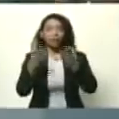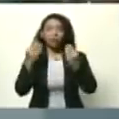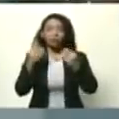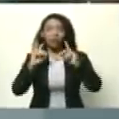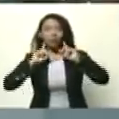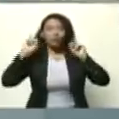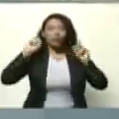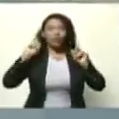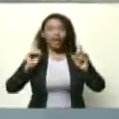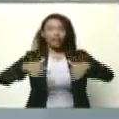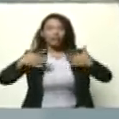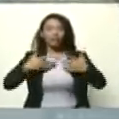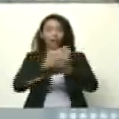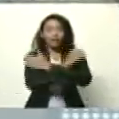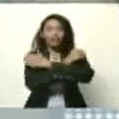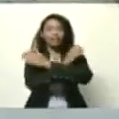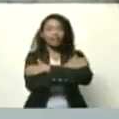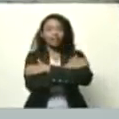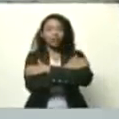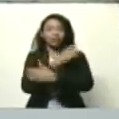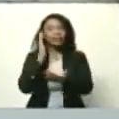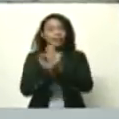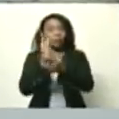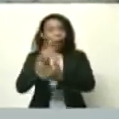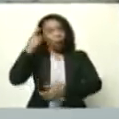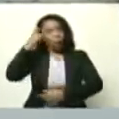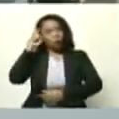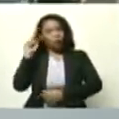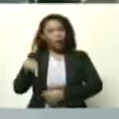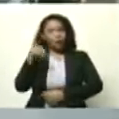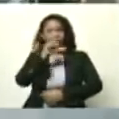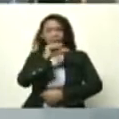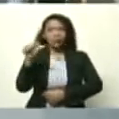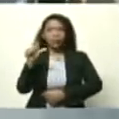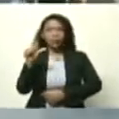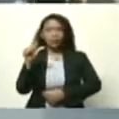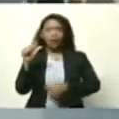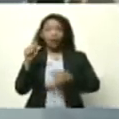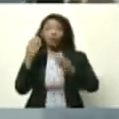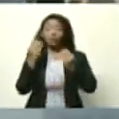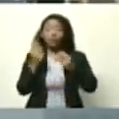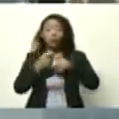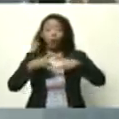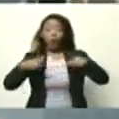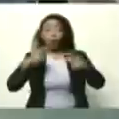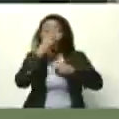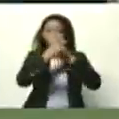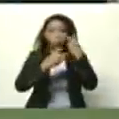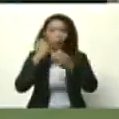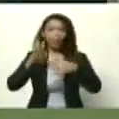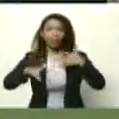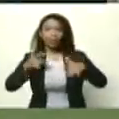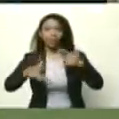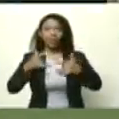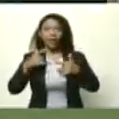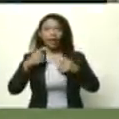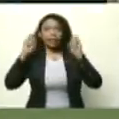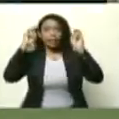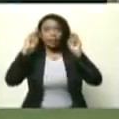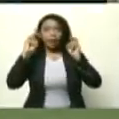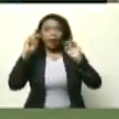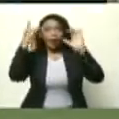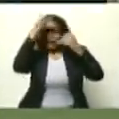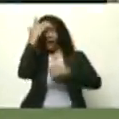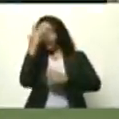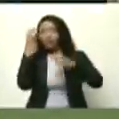música, con mucha alegría. Siempre recordando, esta Semana Santa tuvimos un incremento de la actividad turística en relación al carnaval de este